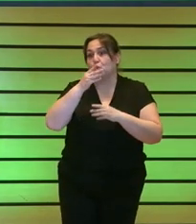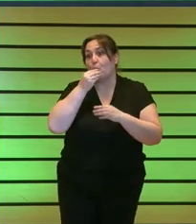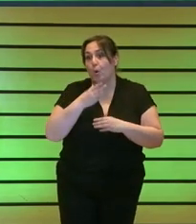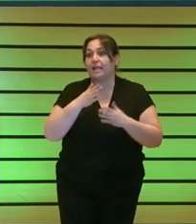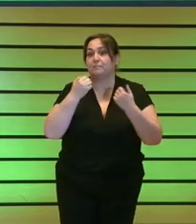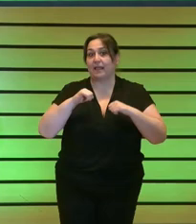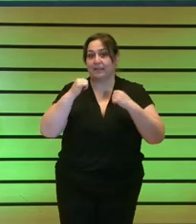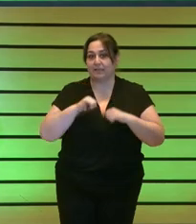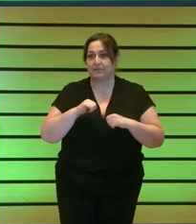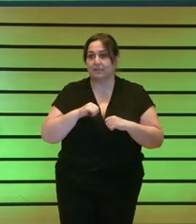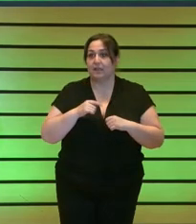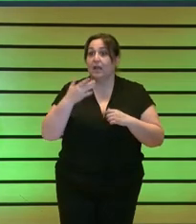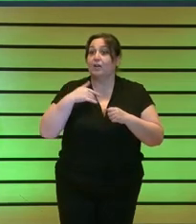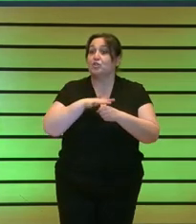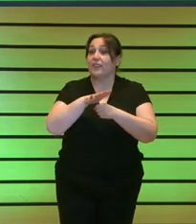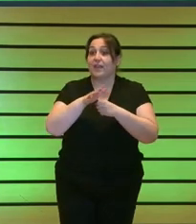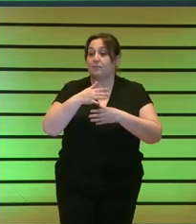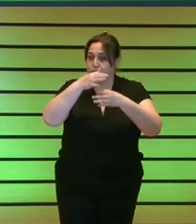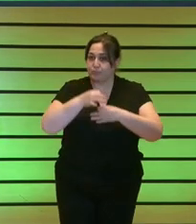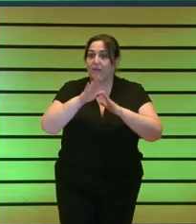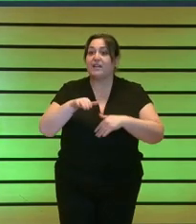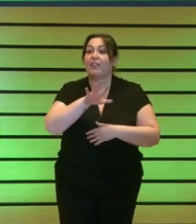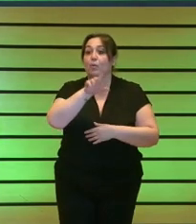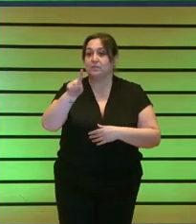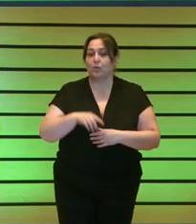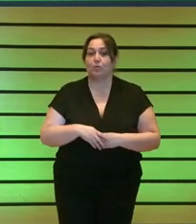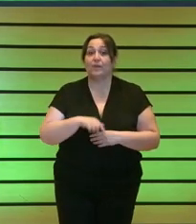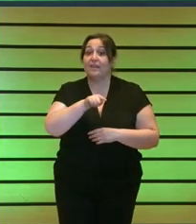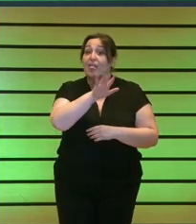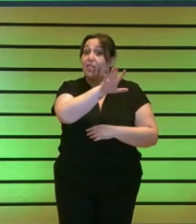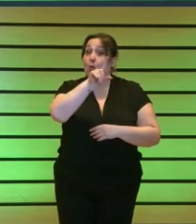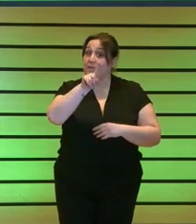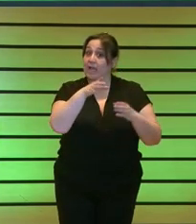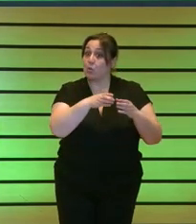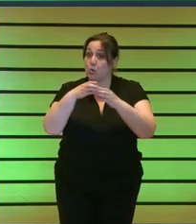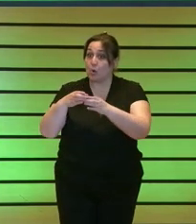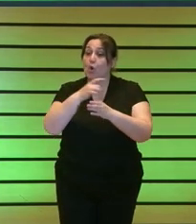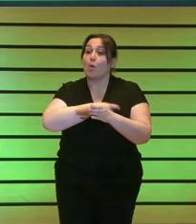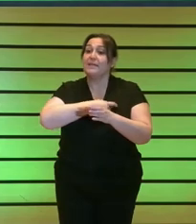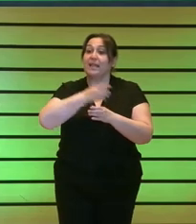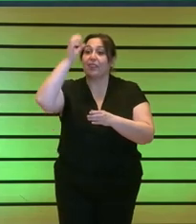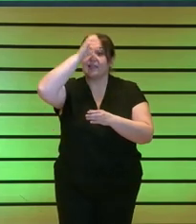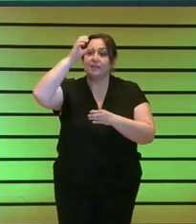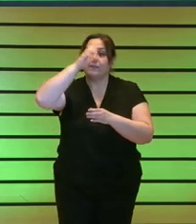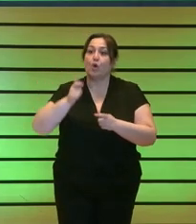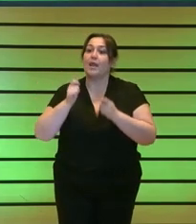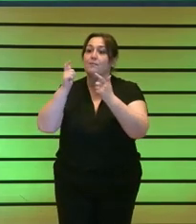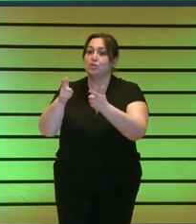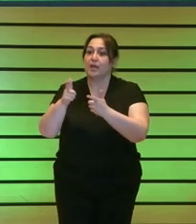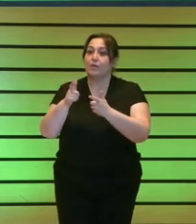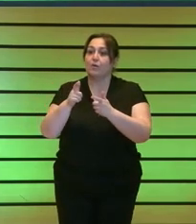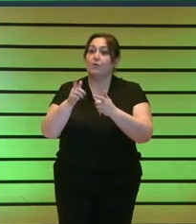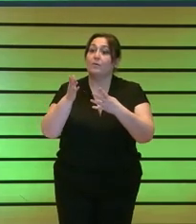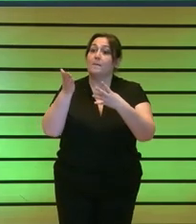en el ámbito de las buenas prácticas como decía son 51 de estas 51 buenas prácticas al comité científico le hemos dado las 24